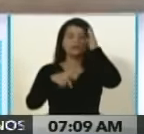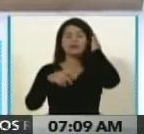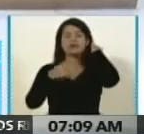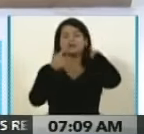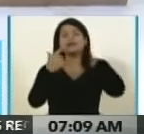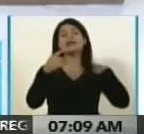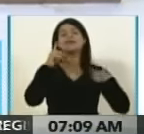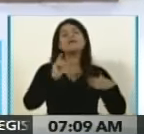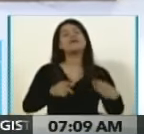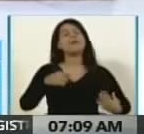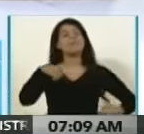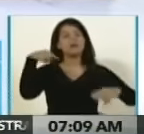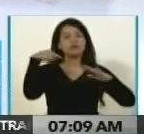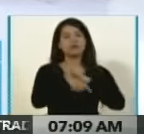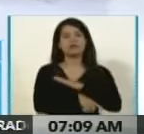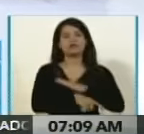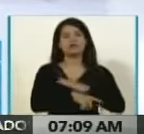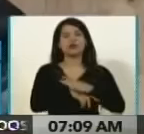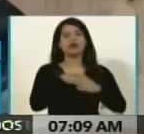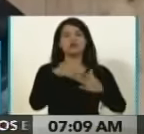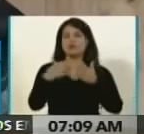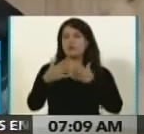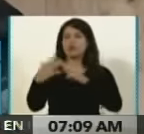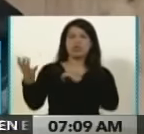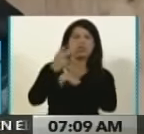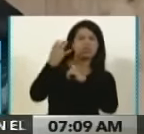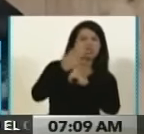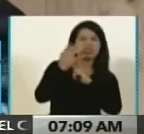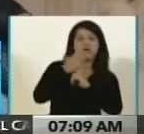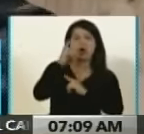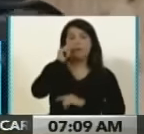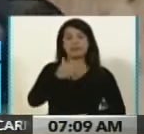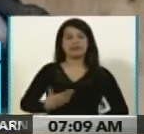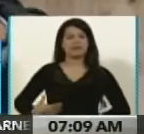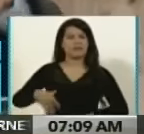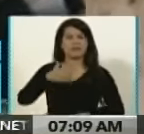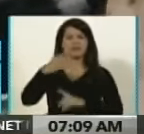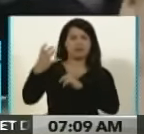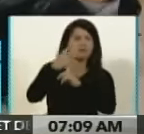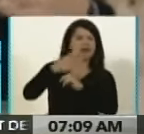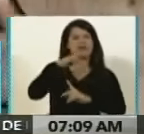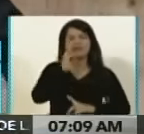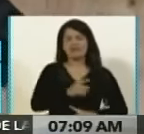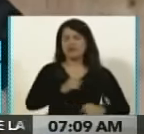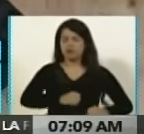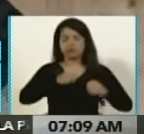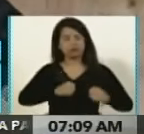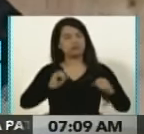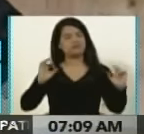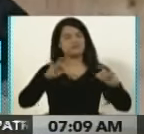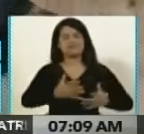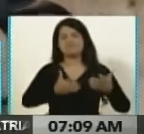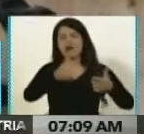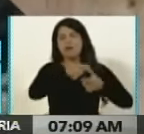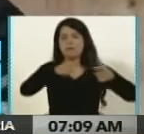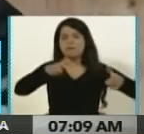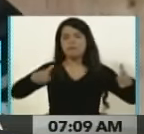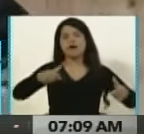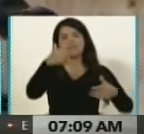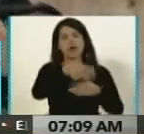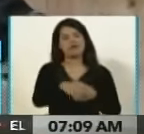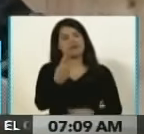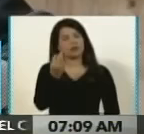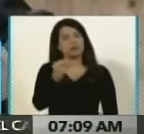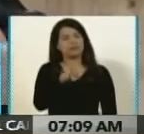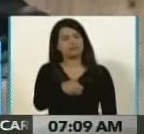que profundizar, pese a la represión betancurista, la lucha de masas en la calle, y que en todo caso